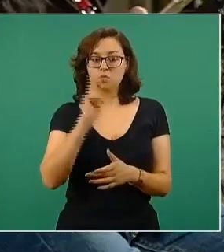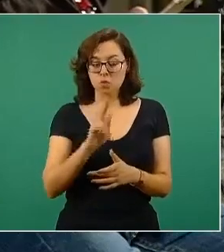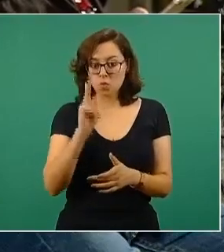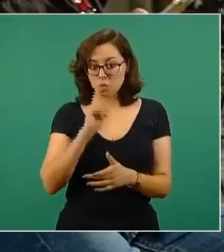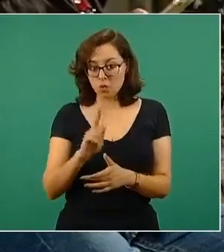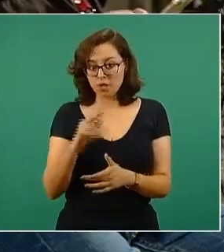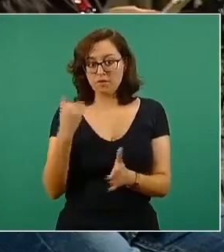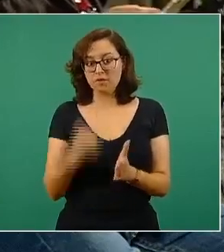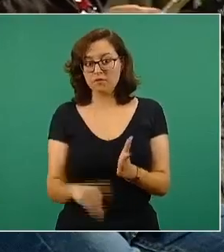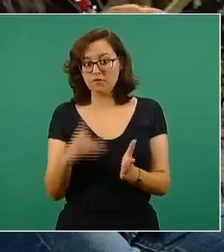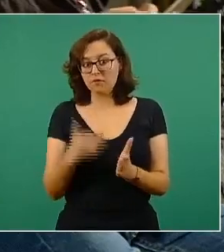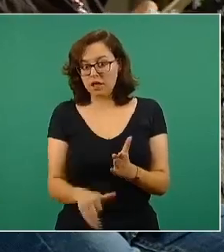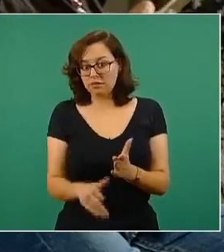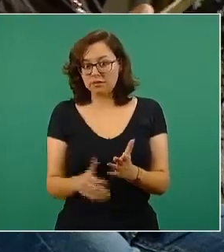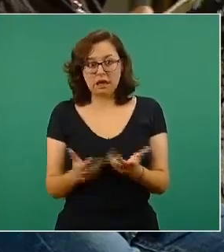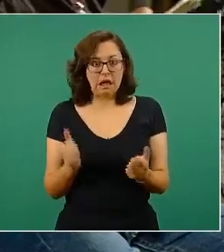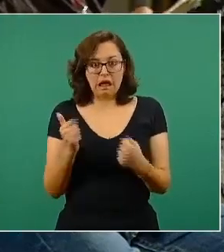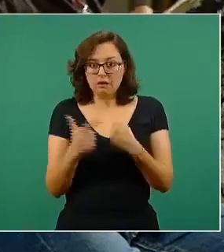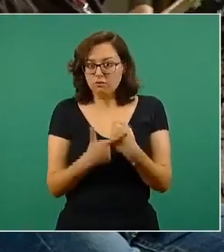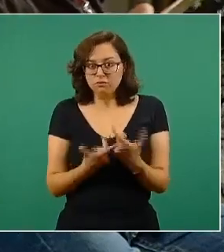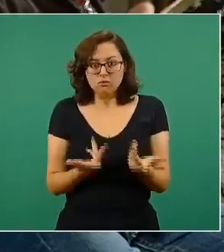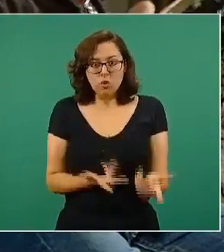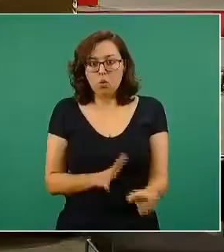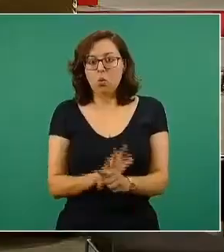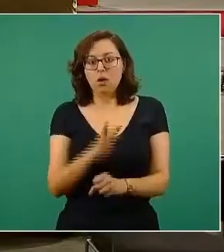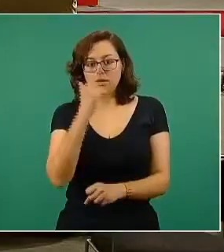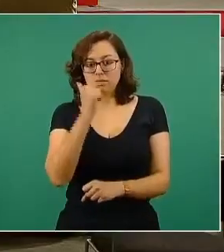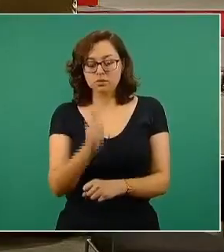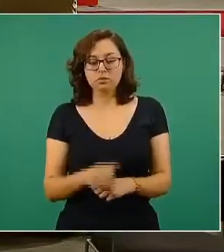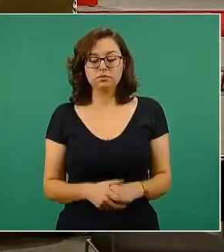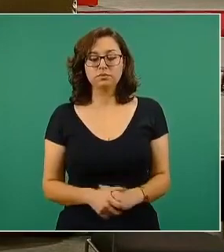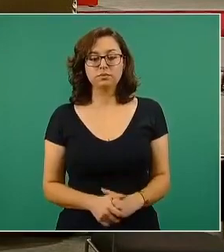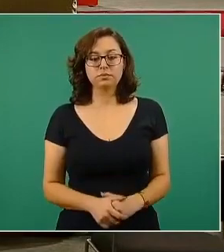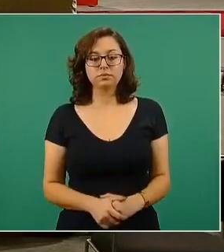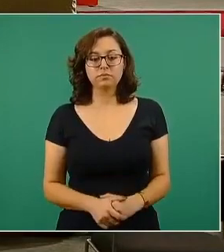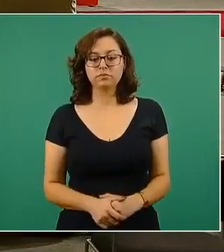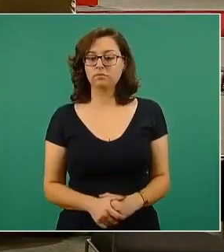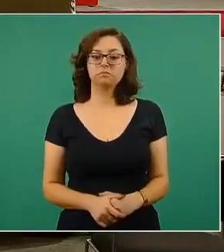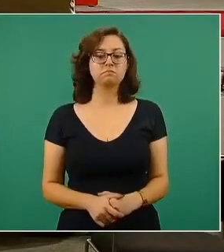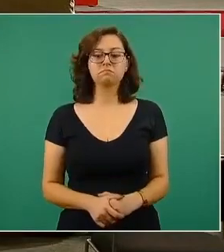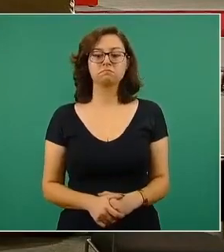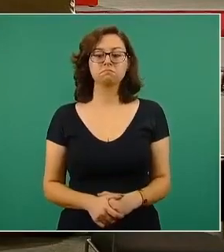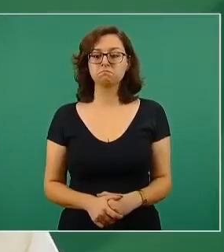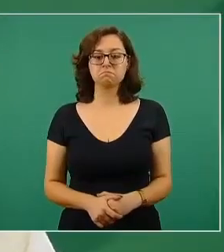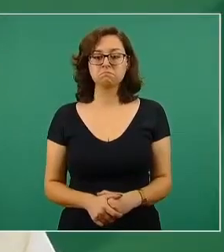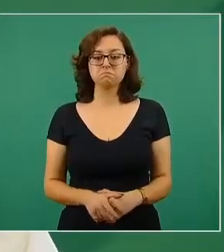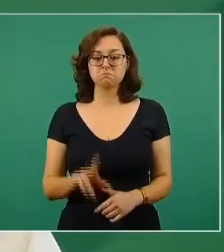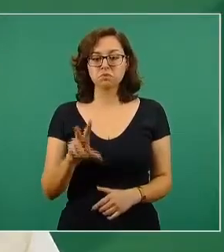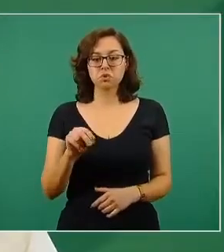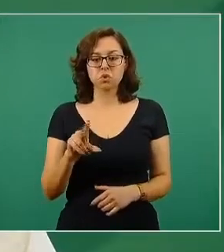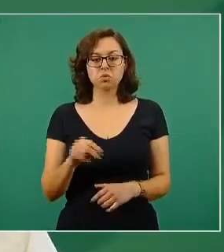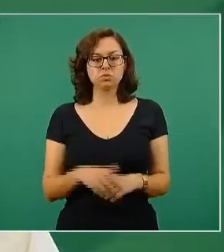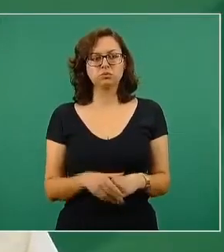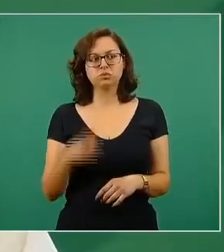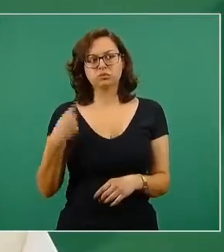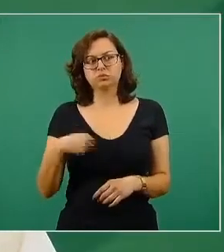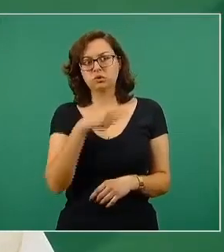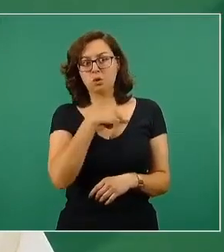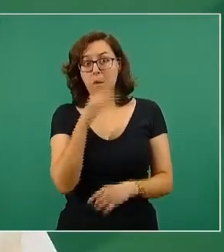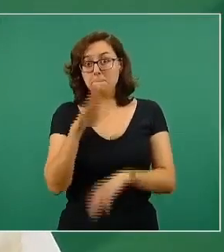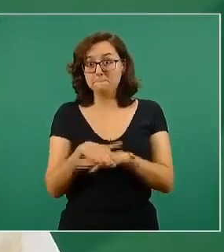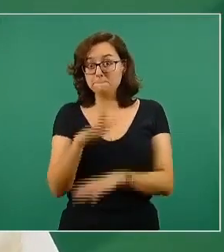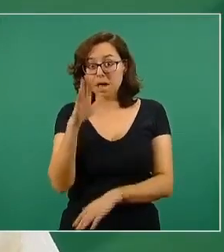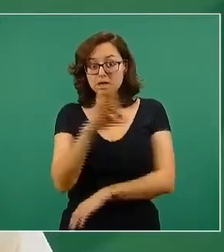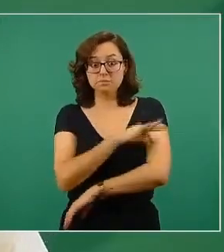las pruebas suficientes, o qué es lo que ha estado pasando. Gracias. No, sencillamente no hemos tenido la necesidad de contratar una nueva